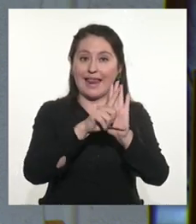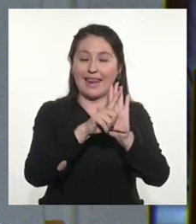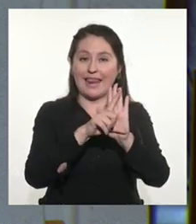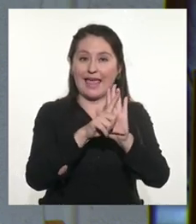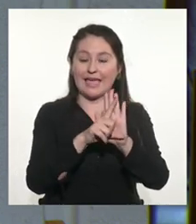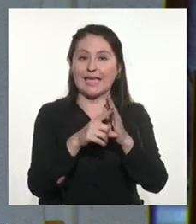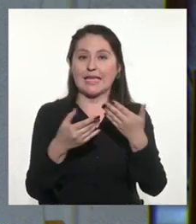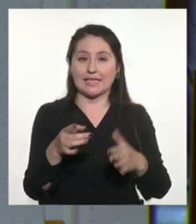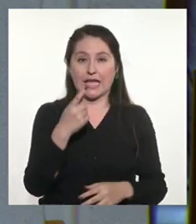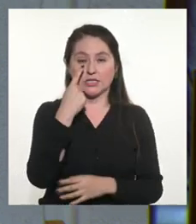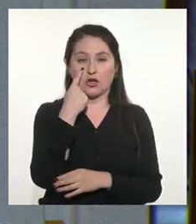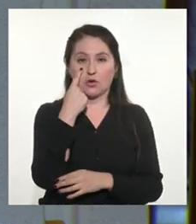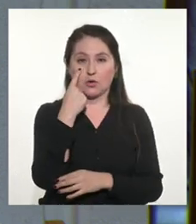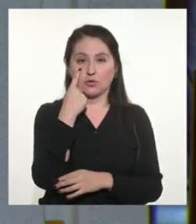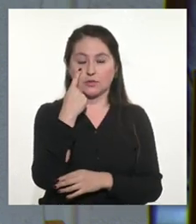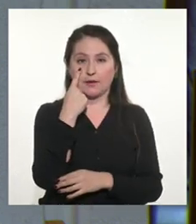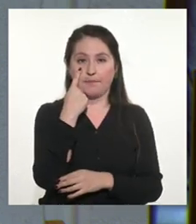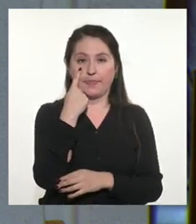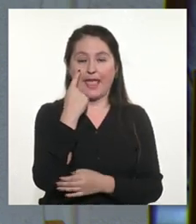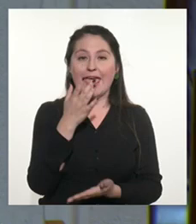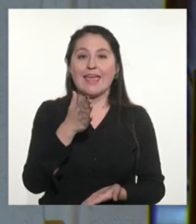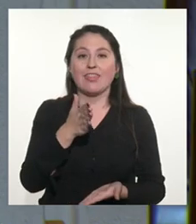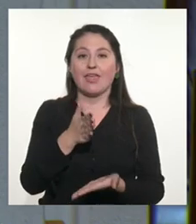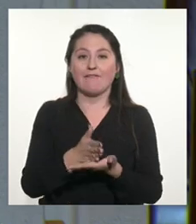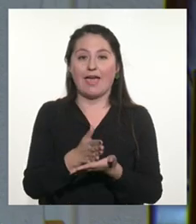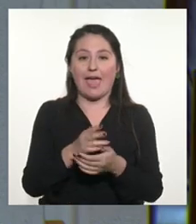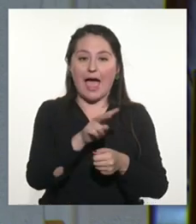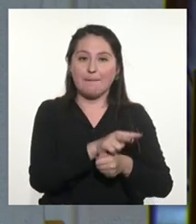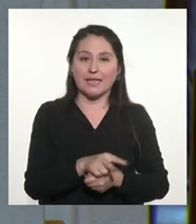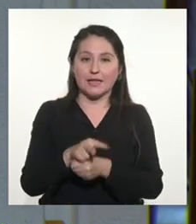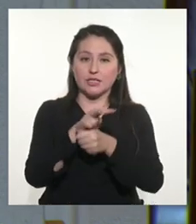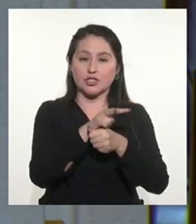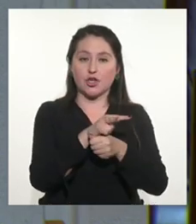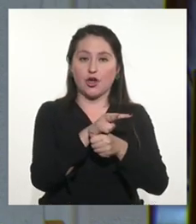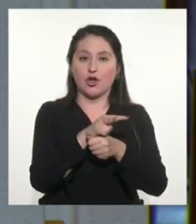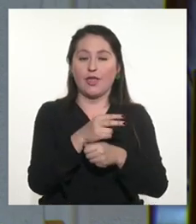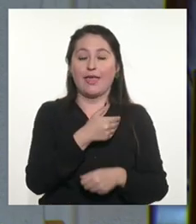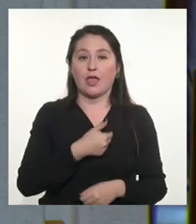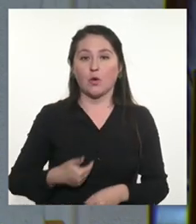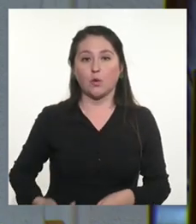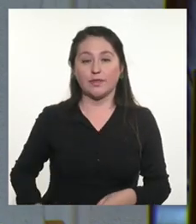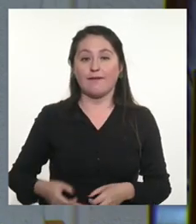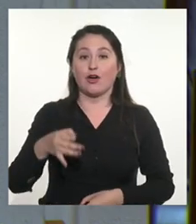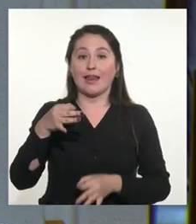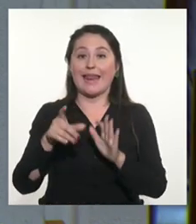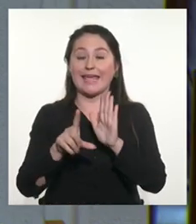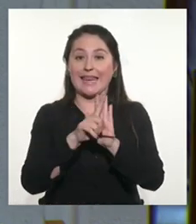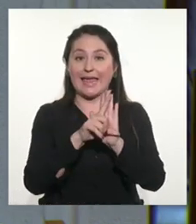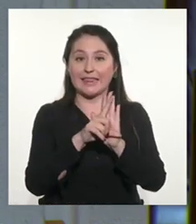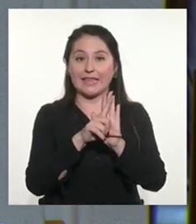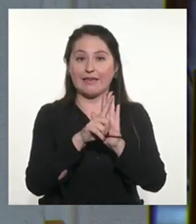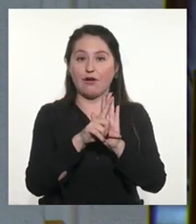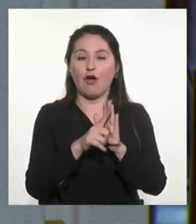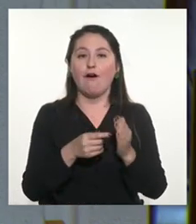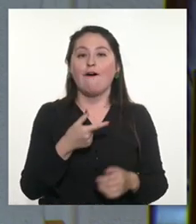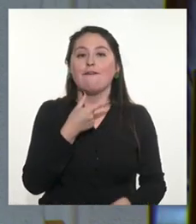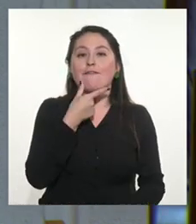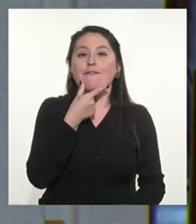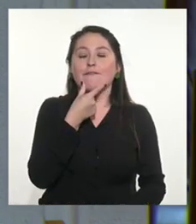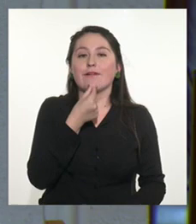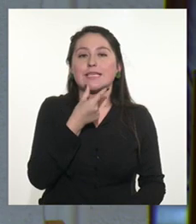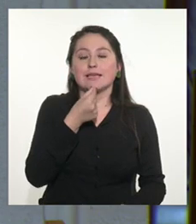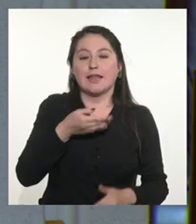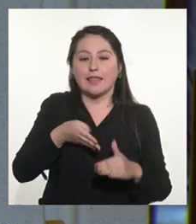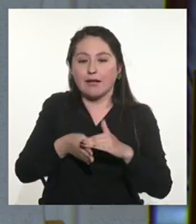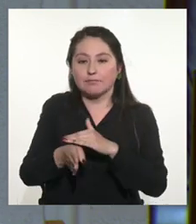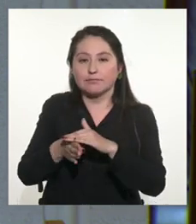conocidas y por eso es deber de las administraciones deber del legislador y el ejecutivo como colegislador facilitar el cumplimiento de la